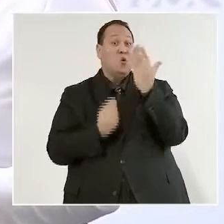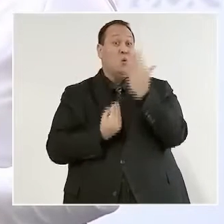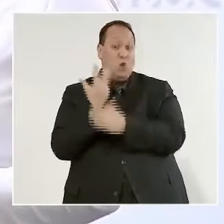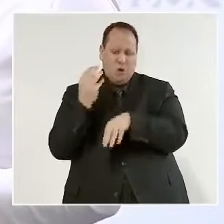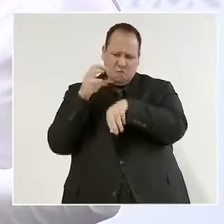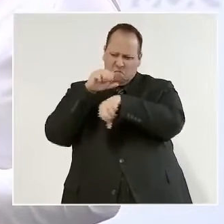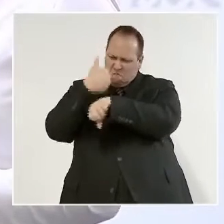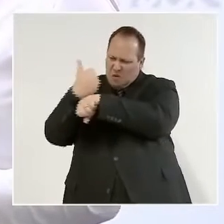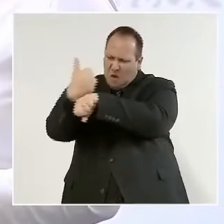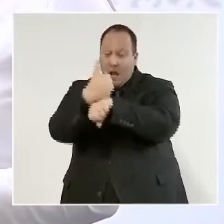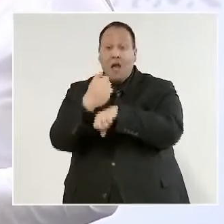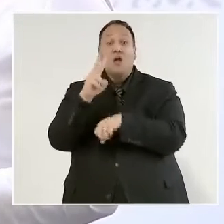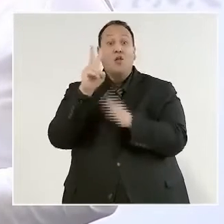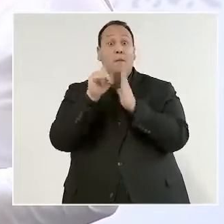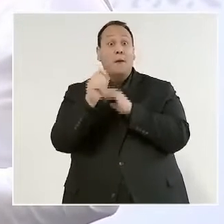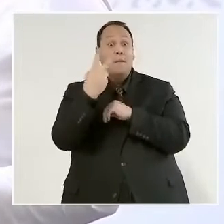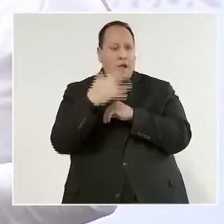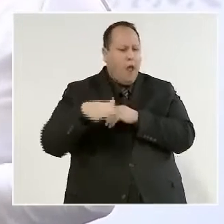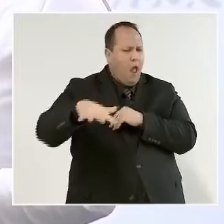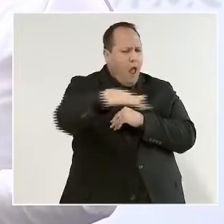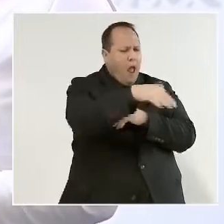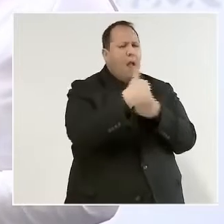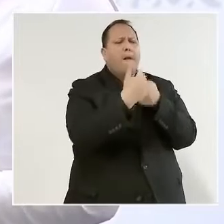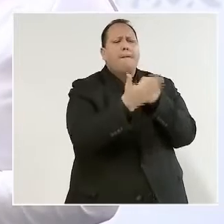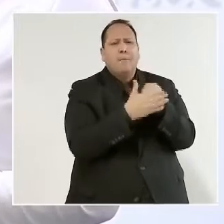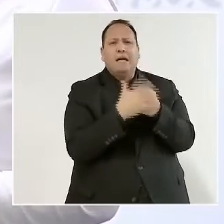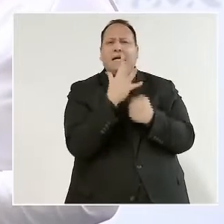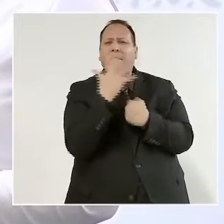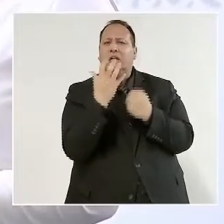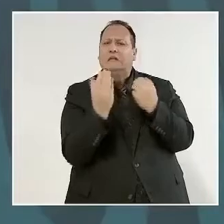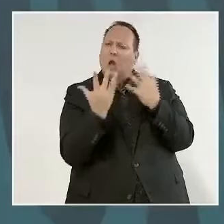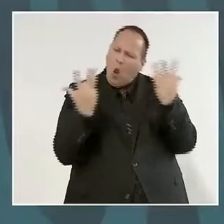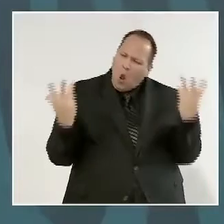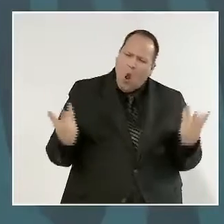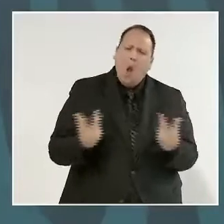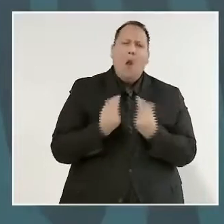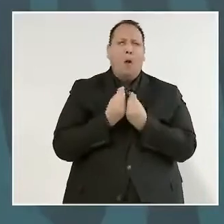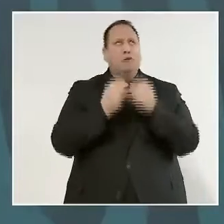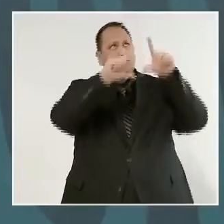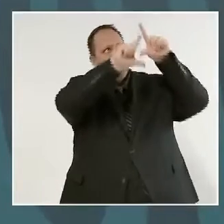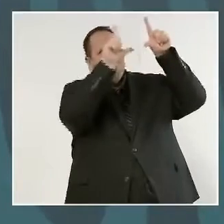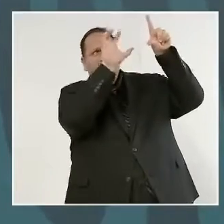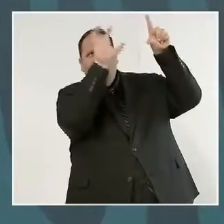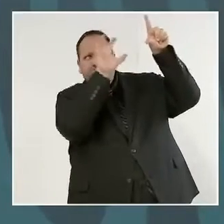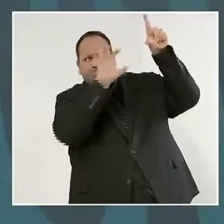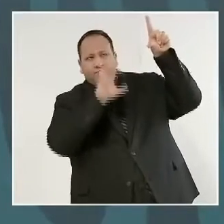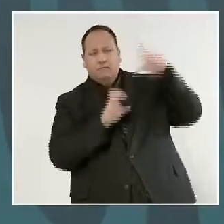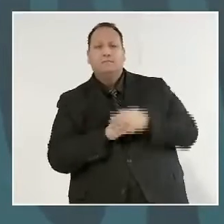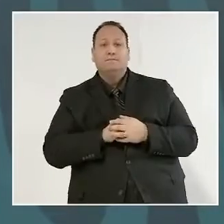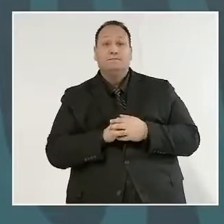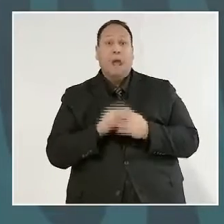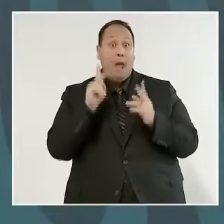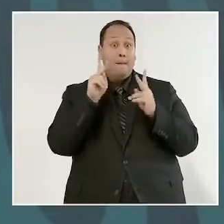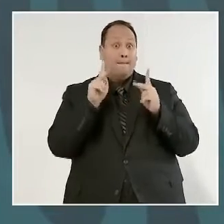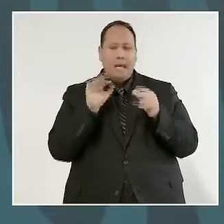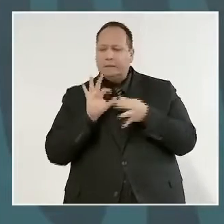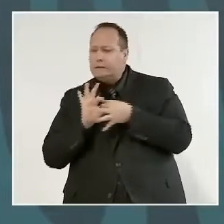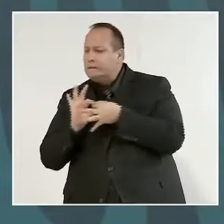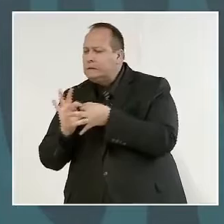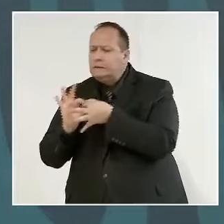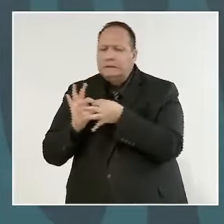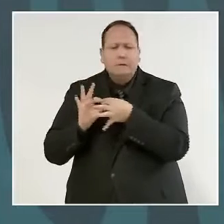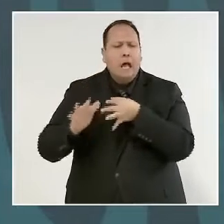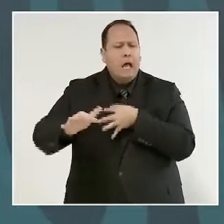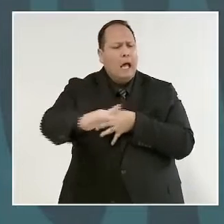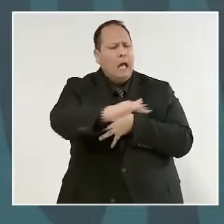y para 2024 sumarán 500. Así avanzamos en la construcción de la paz y seguridad